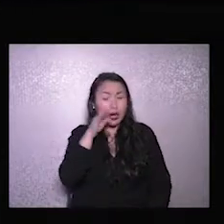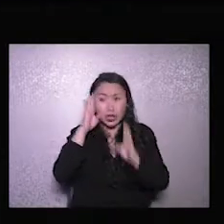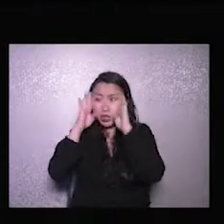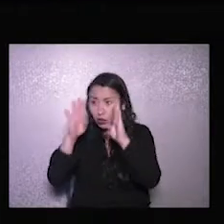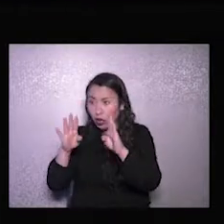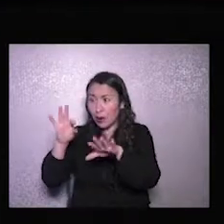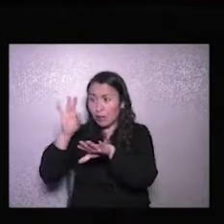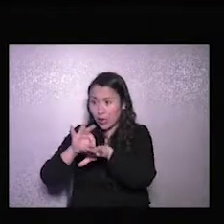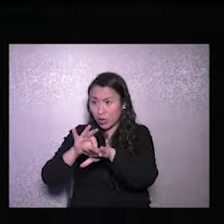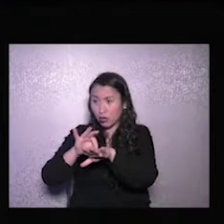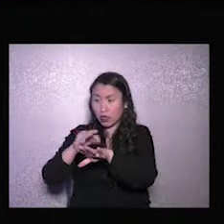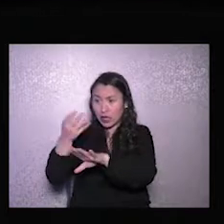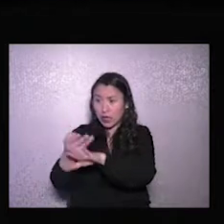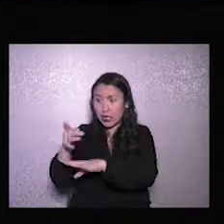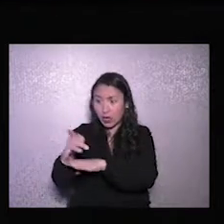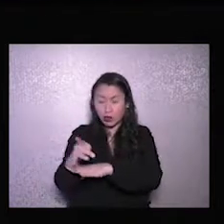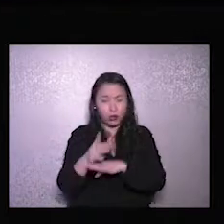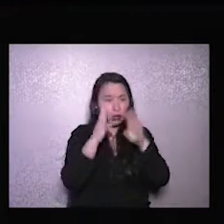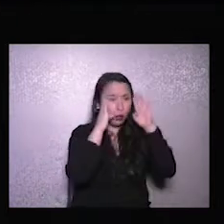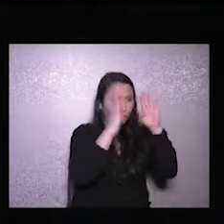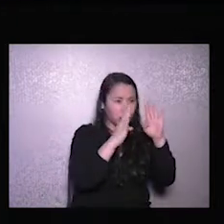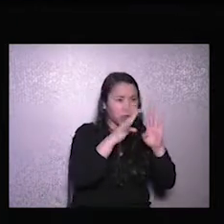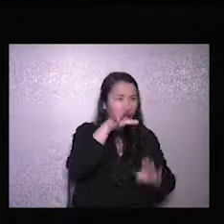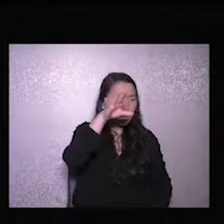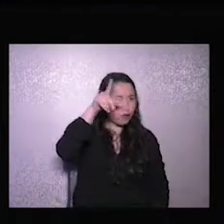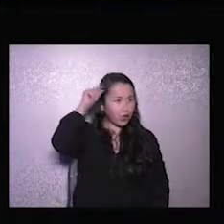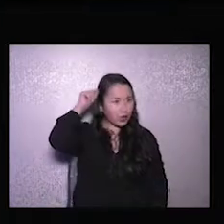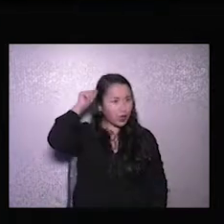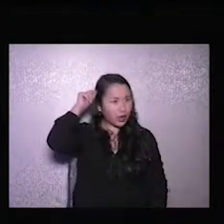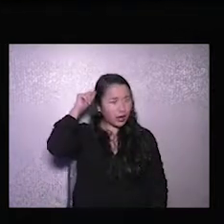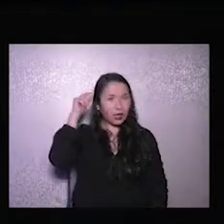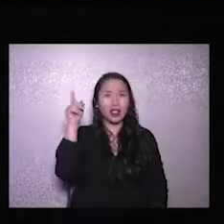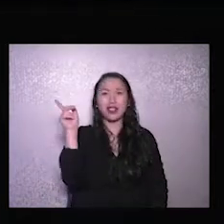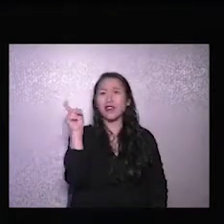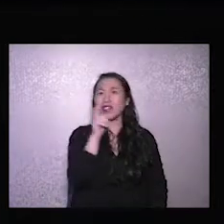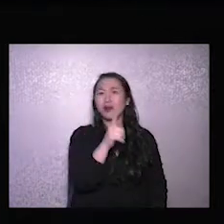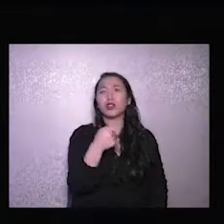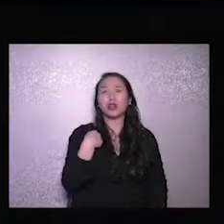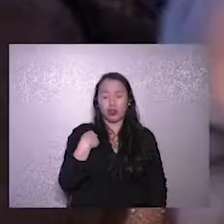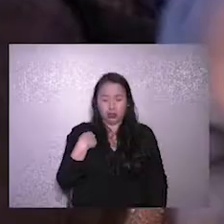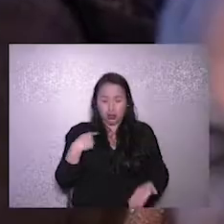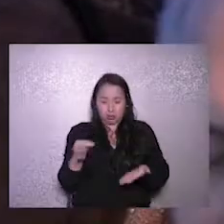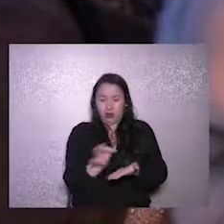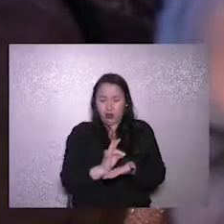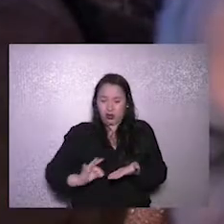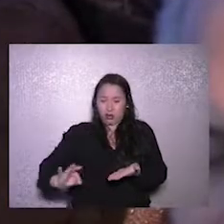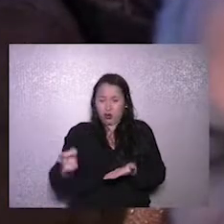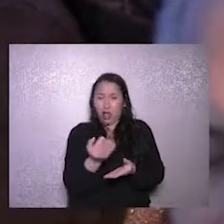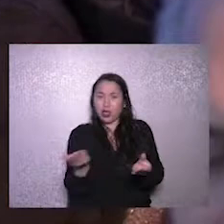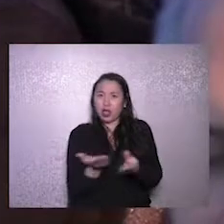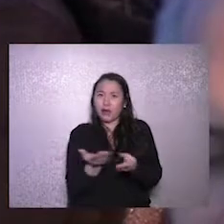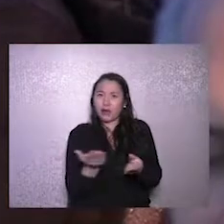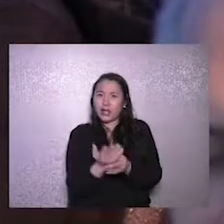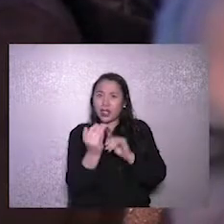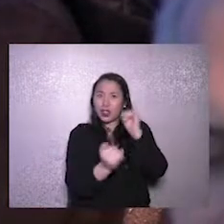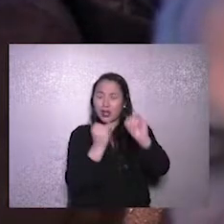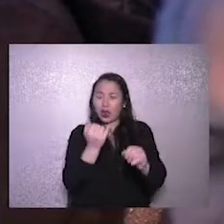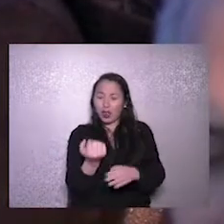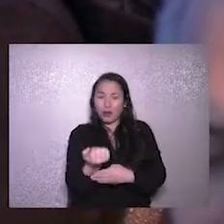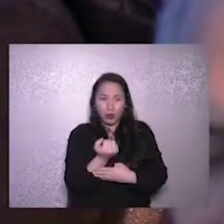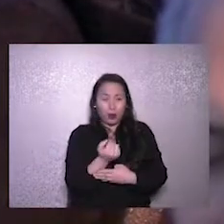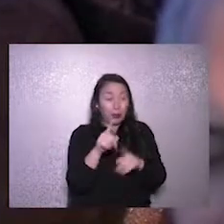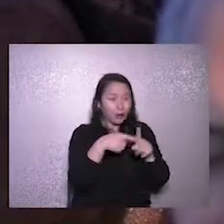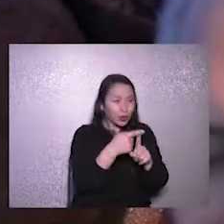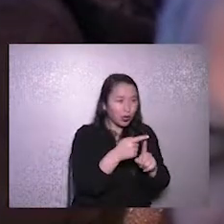médico clínico que está ahí, si no escucha a la enfermera, difícilmente me va a poder diseñar una ficha clínica que funcione. Tenemos que conversar y un poco